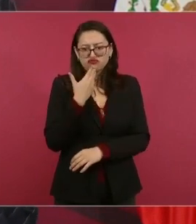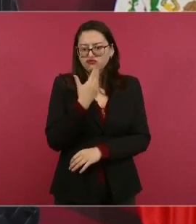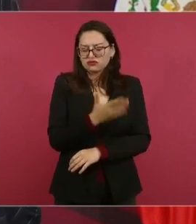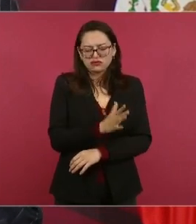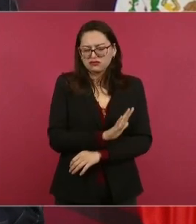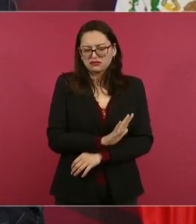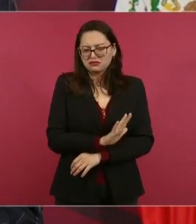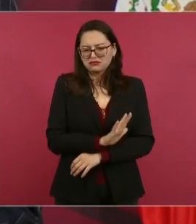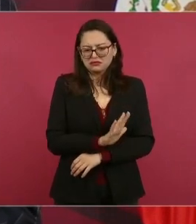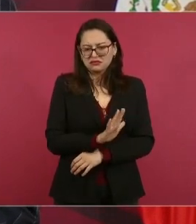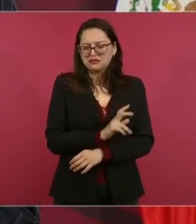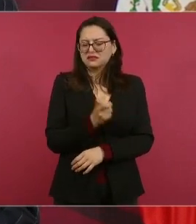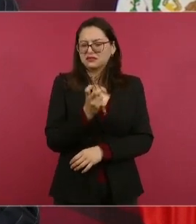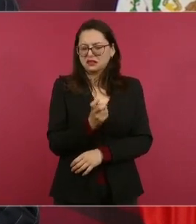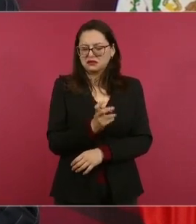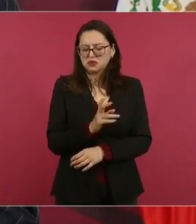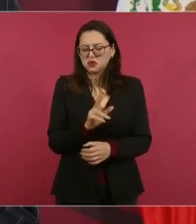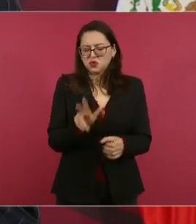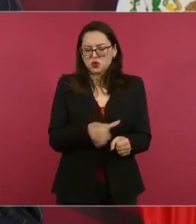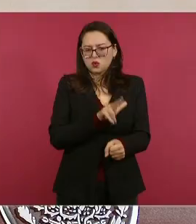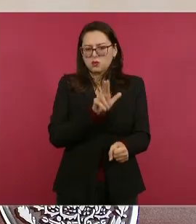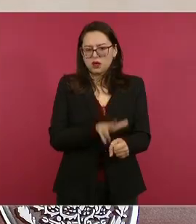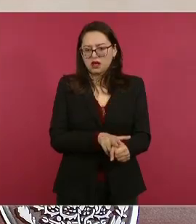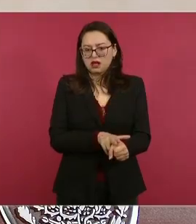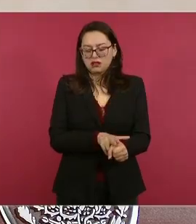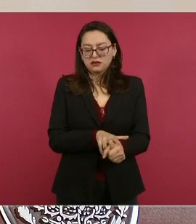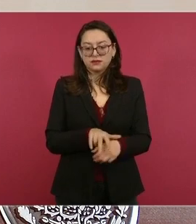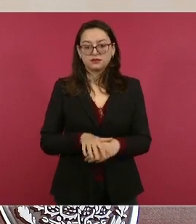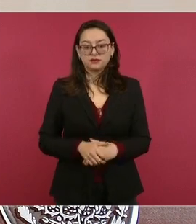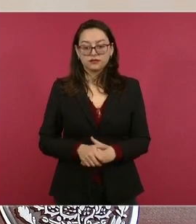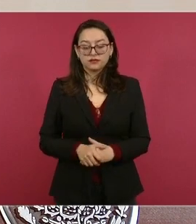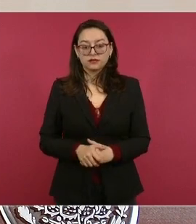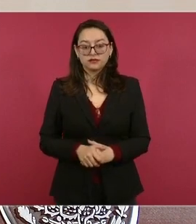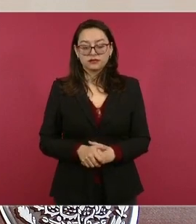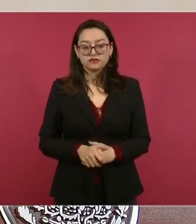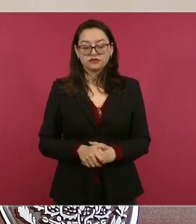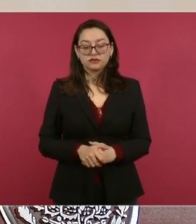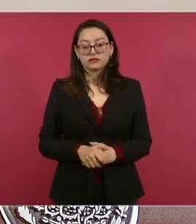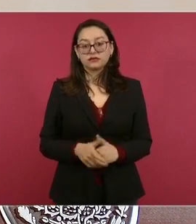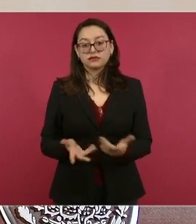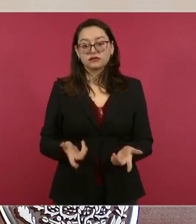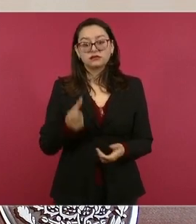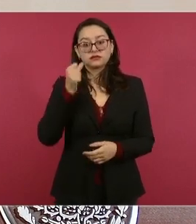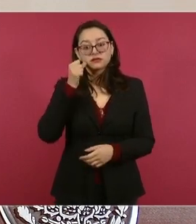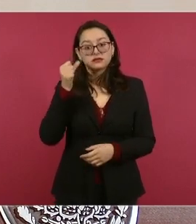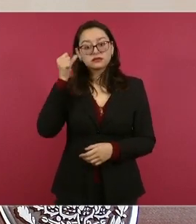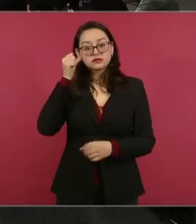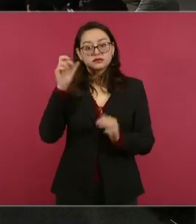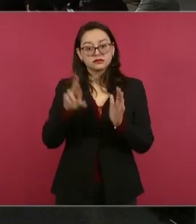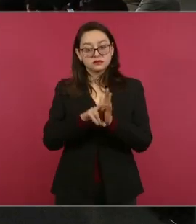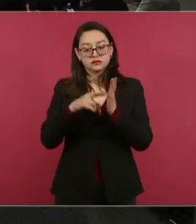ayer hablábamos de la revista Forbes.